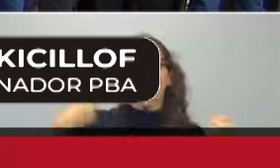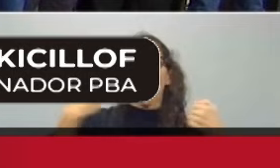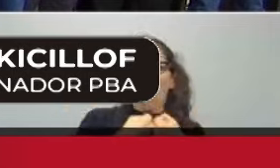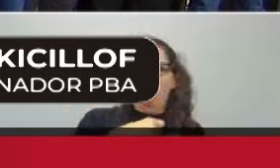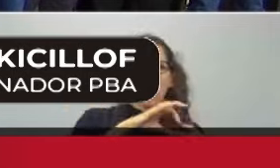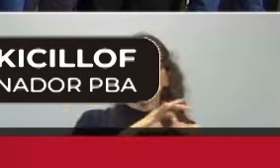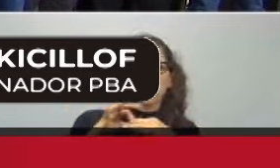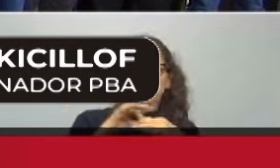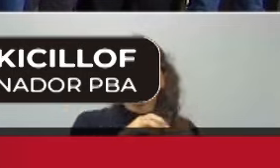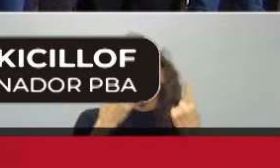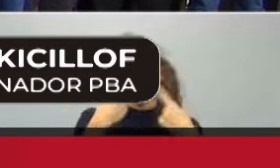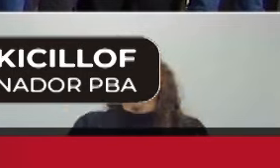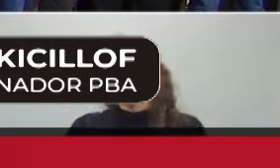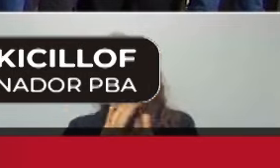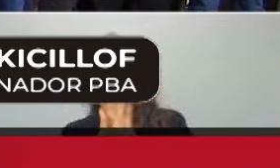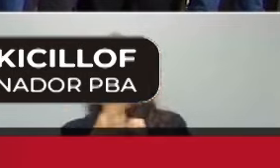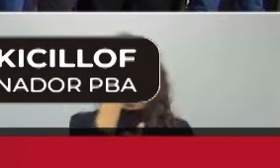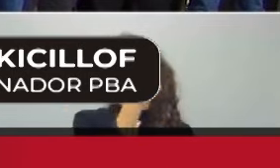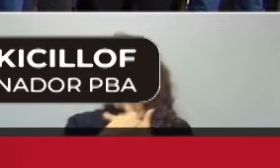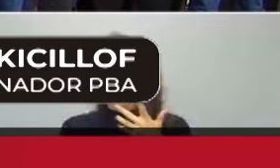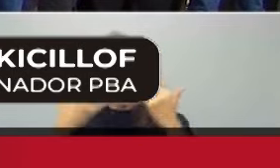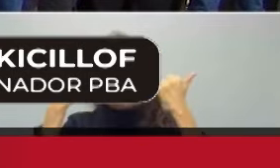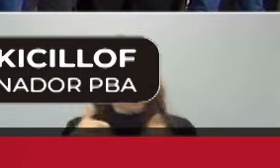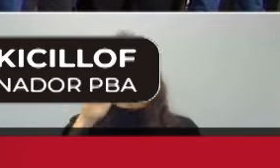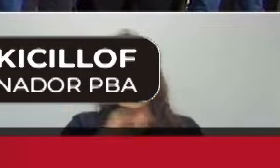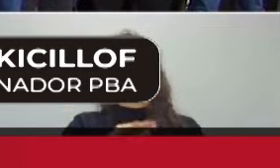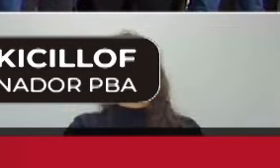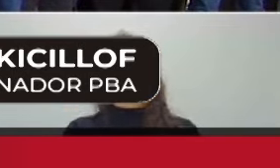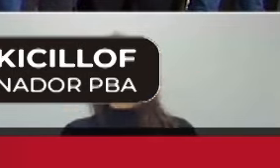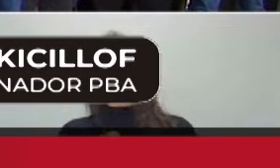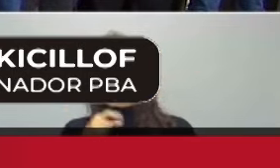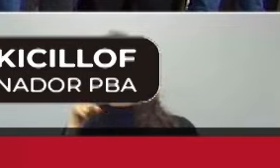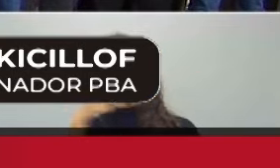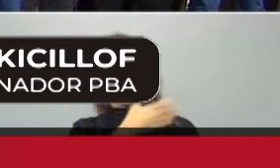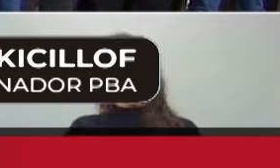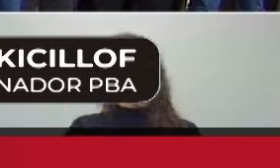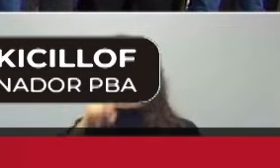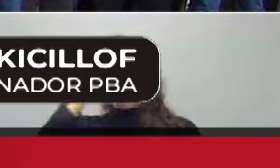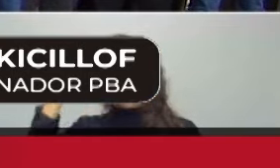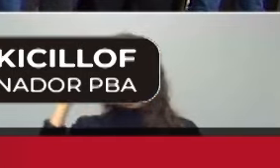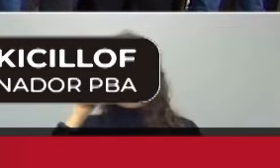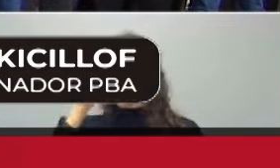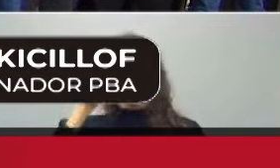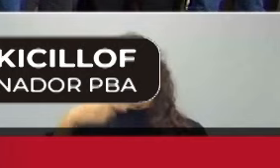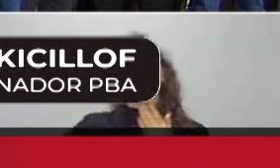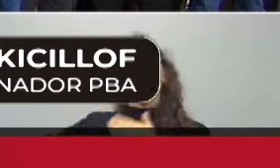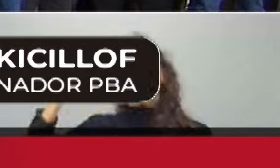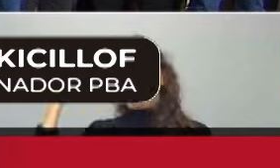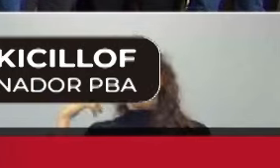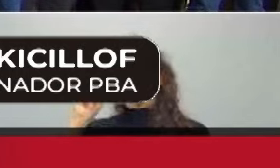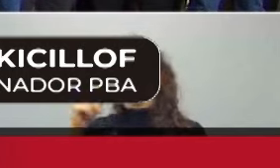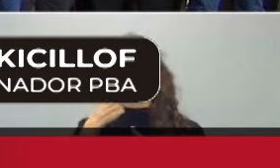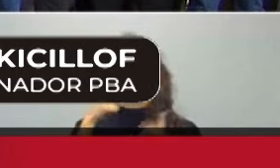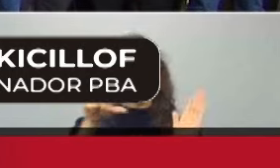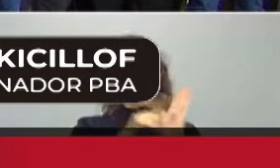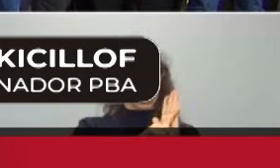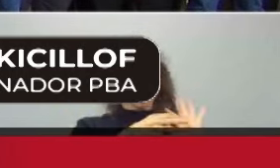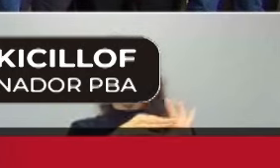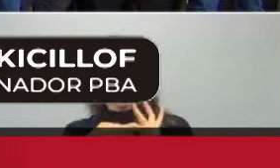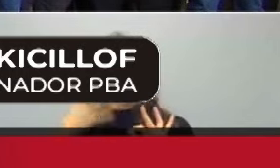diferentes dispositivos e instrumentos, acuerdos que el Gobierno Nacional, cuya continuidad jurídica no está en discusión, puede